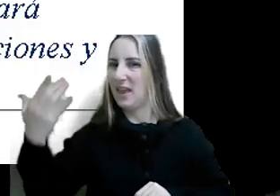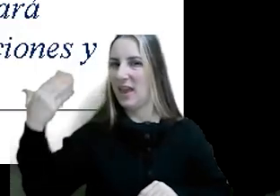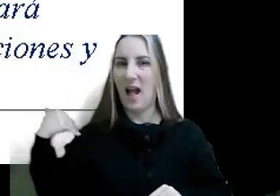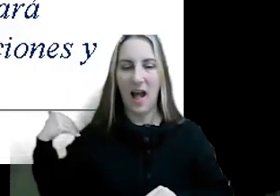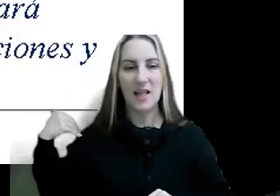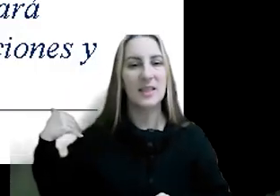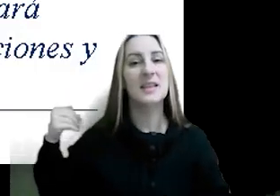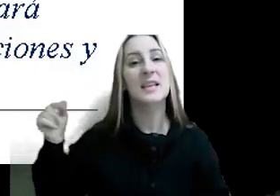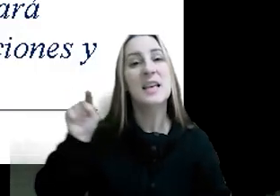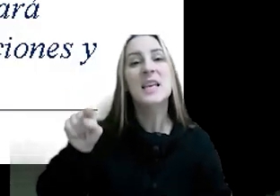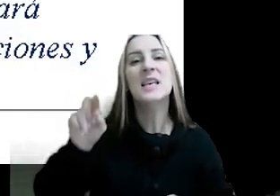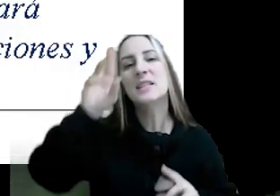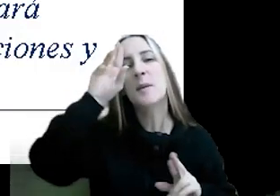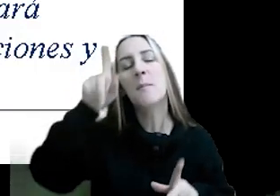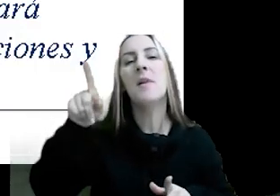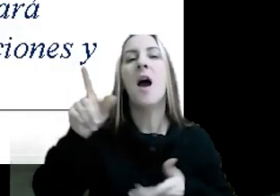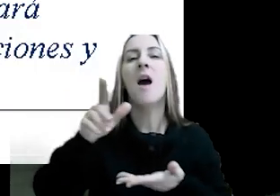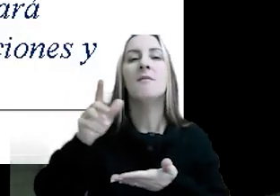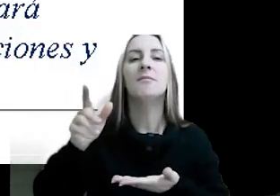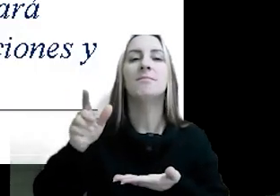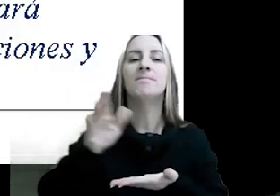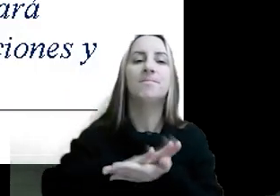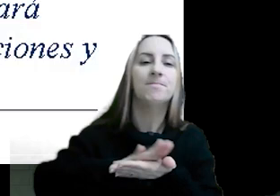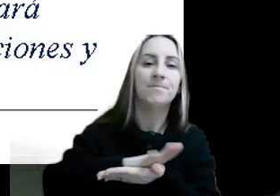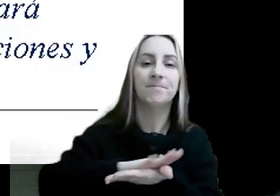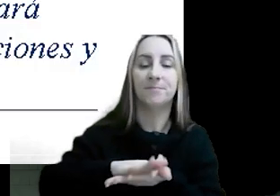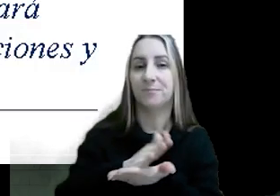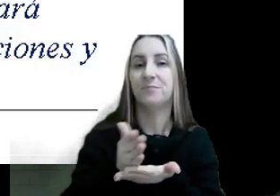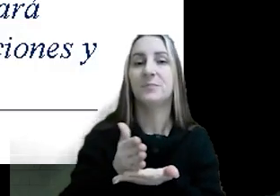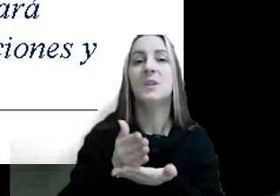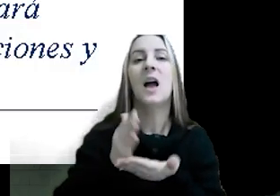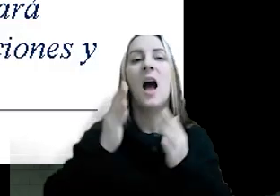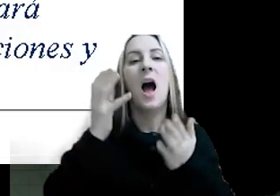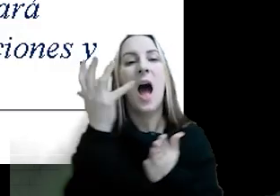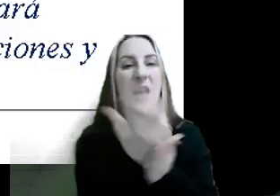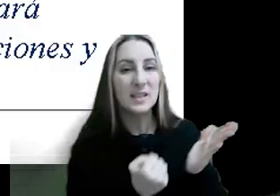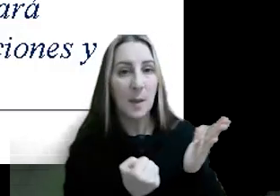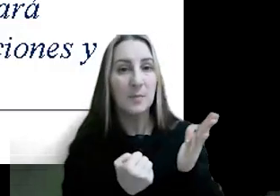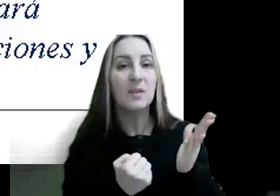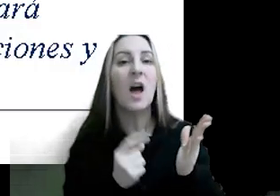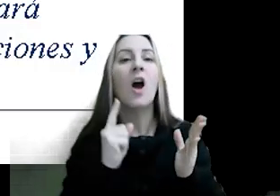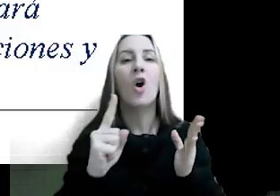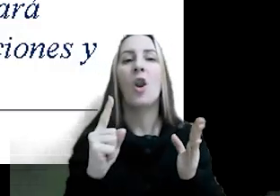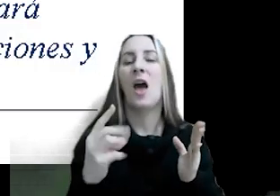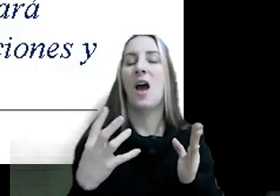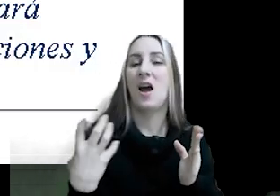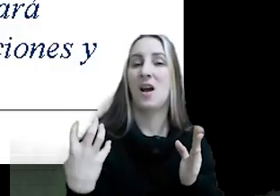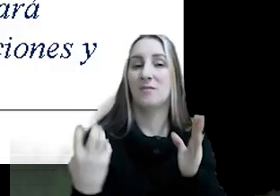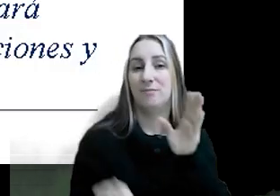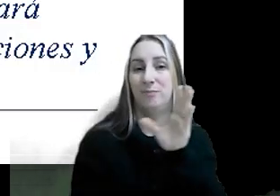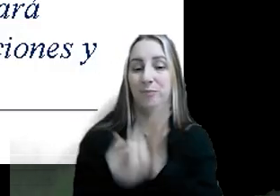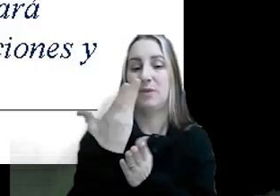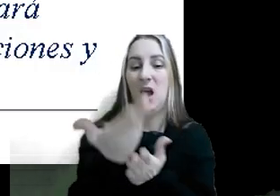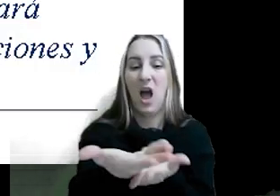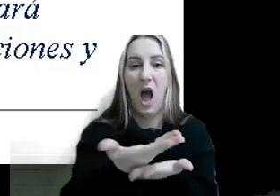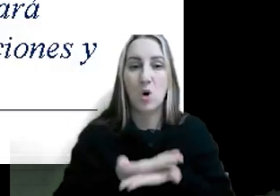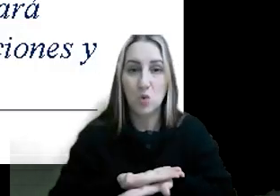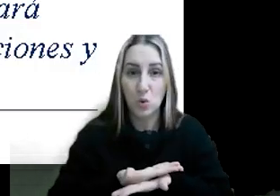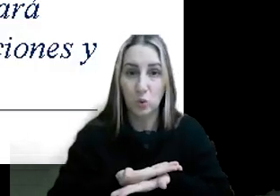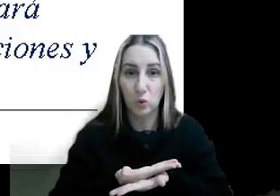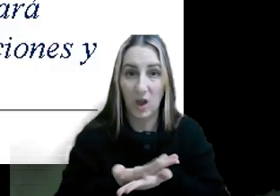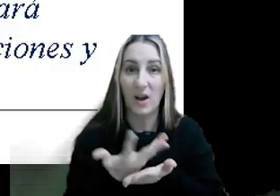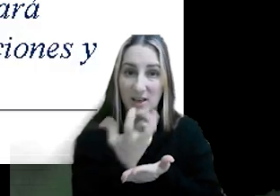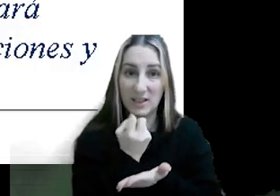puede ser rectificada y se considera aceptada con la generación de la acusa de recibo siempre que